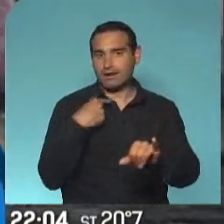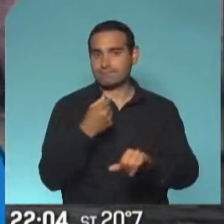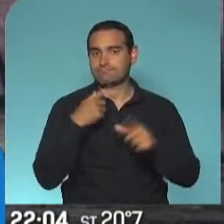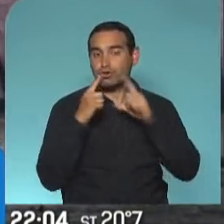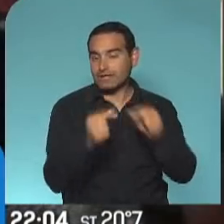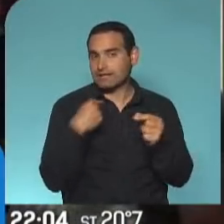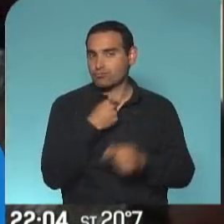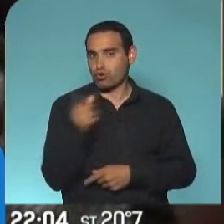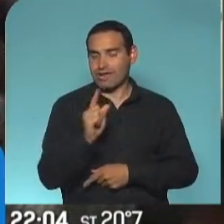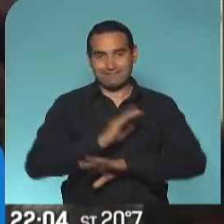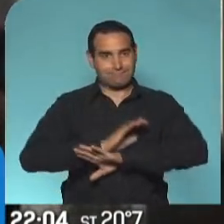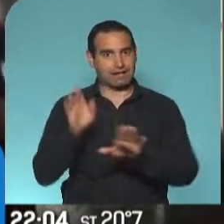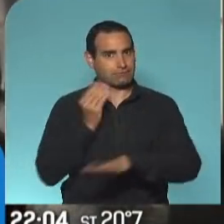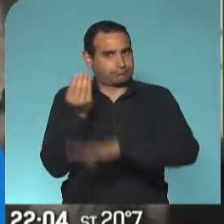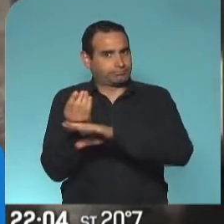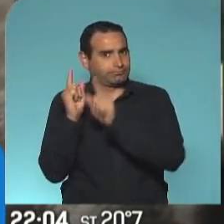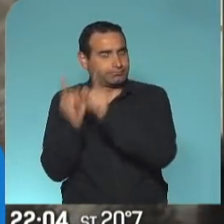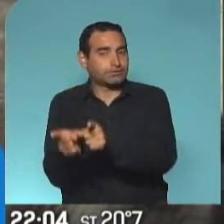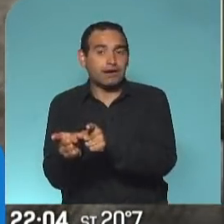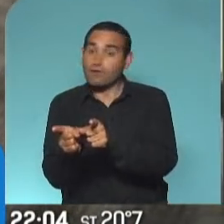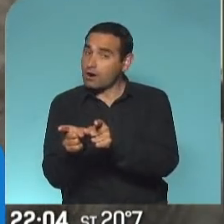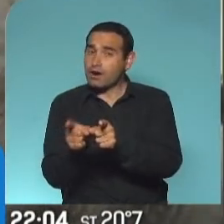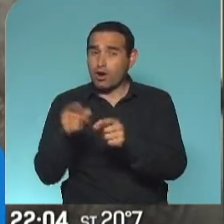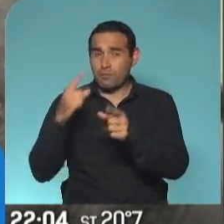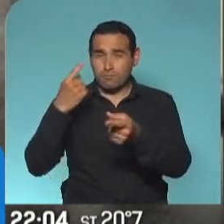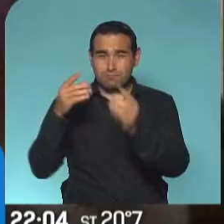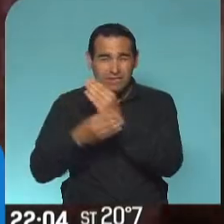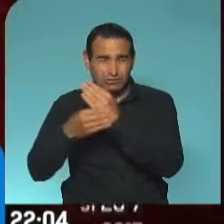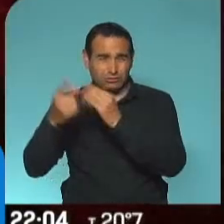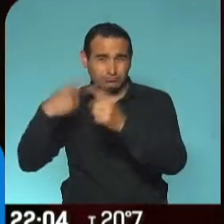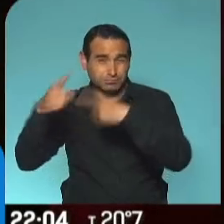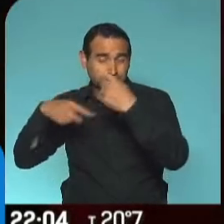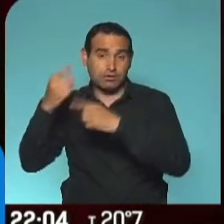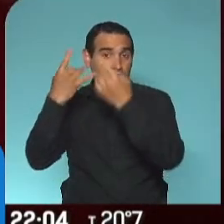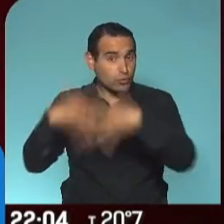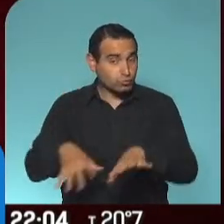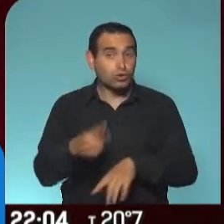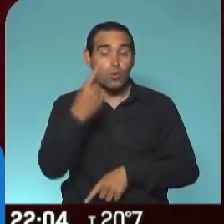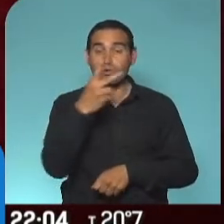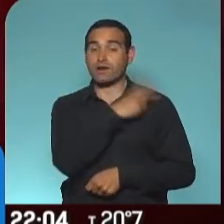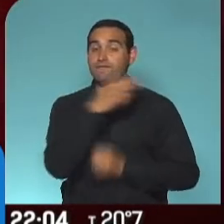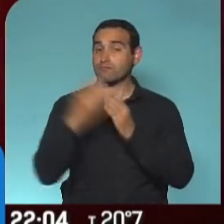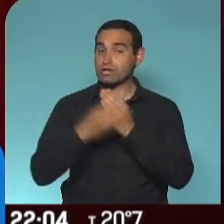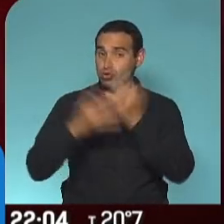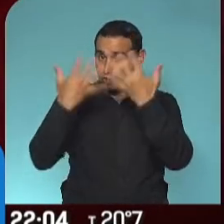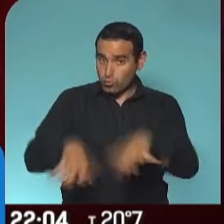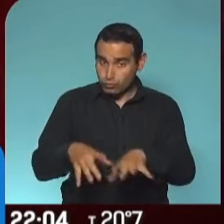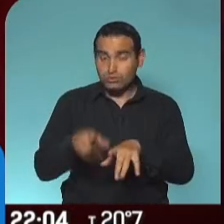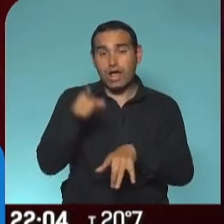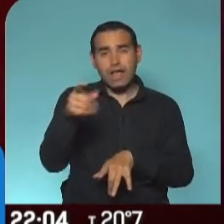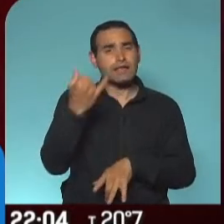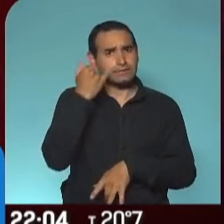protestas y sostenerse en el gobierno. Pero ni la renuncia de todo el gabinete, incluyendo al cuestionado ex jefe de gabinete Andrés Chadwick, a quien